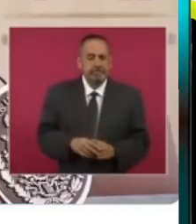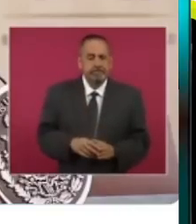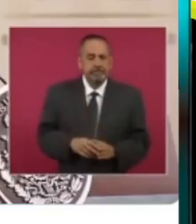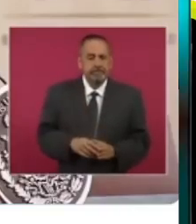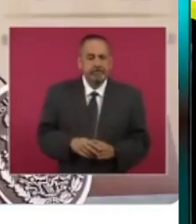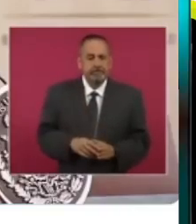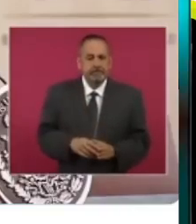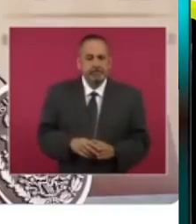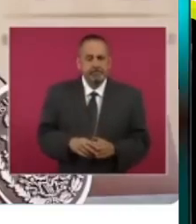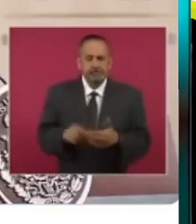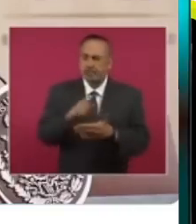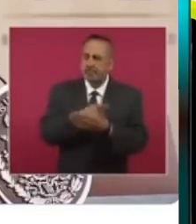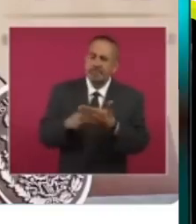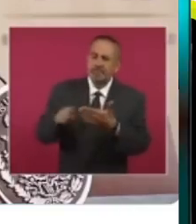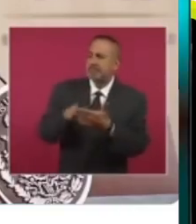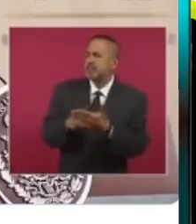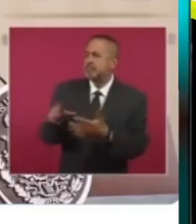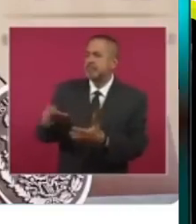reprobable